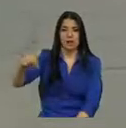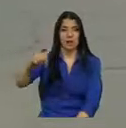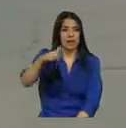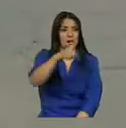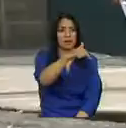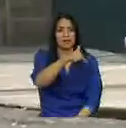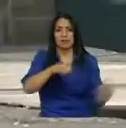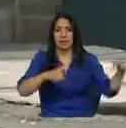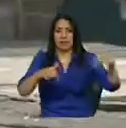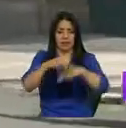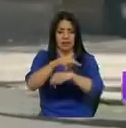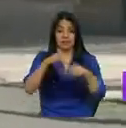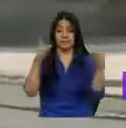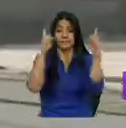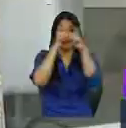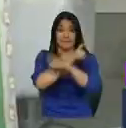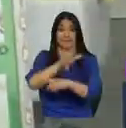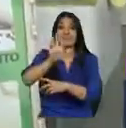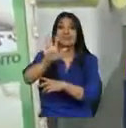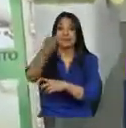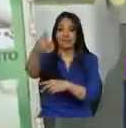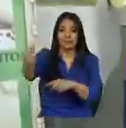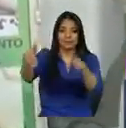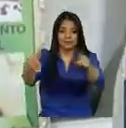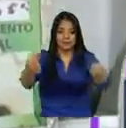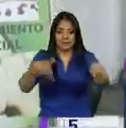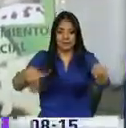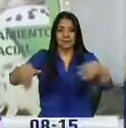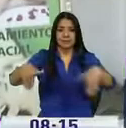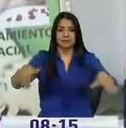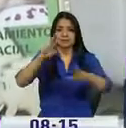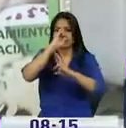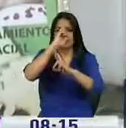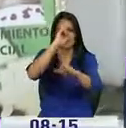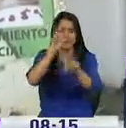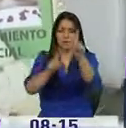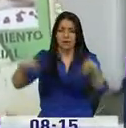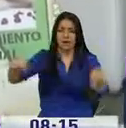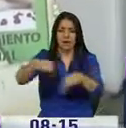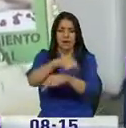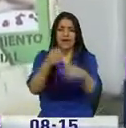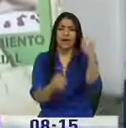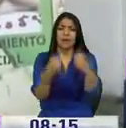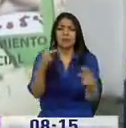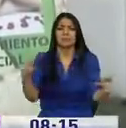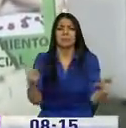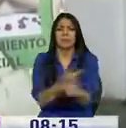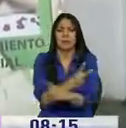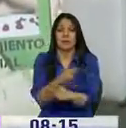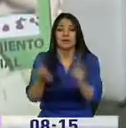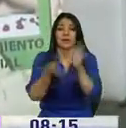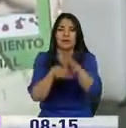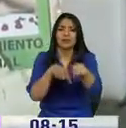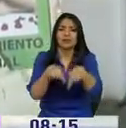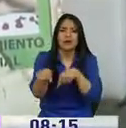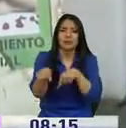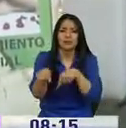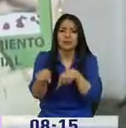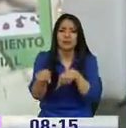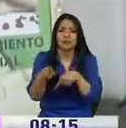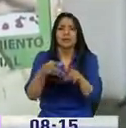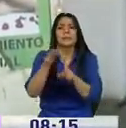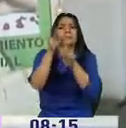en exceso el cruce de las 5 esquinas. No respetan ni a los peatones, pero los carros que dicen que hay una ley de tránsito, que hay la principal,